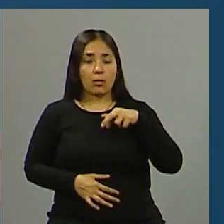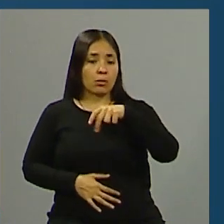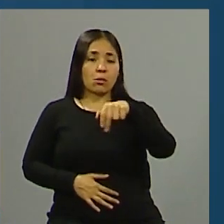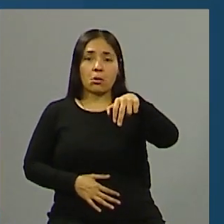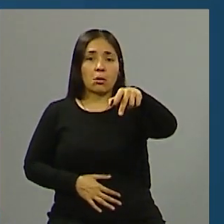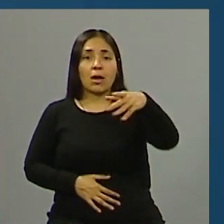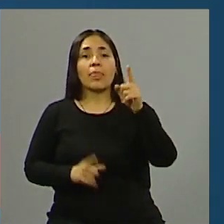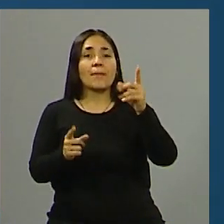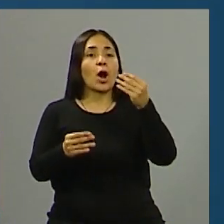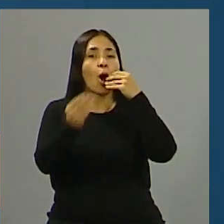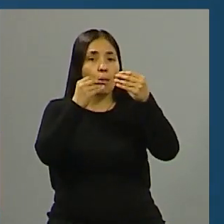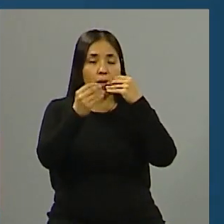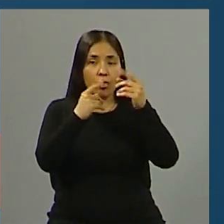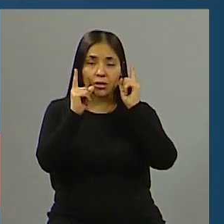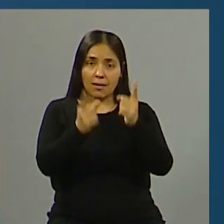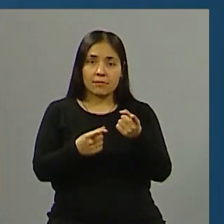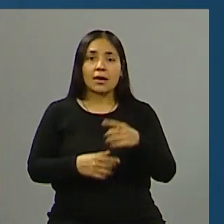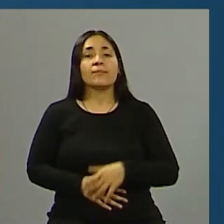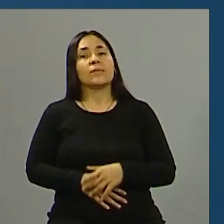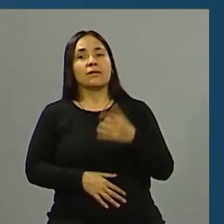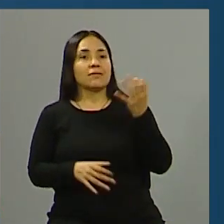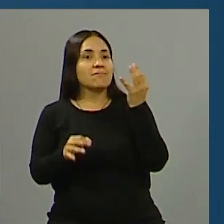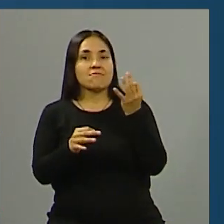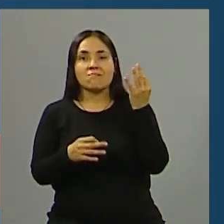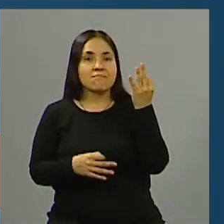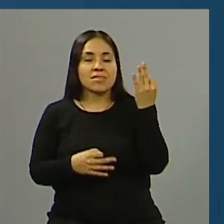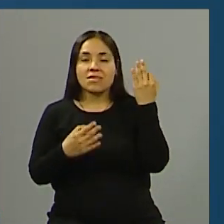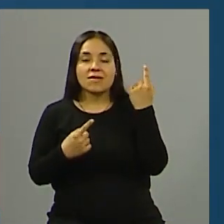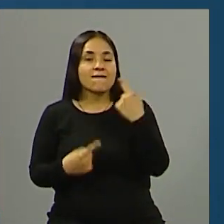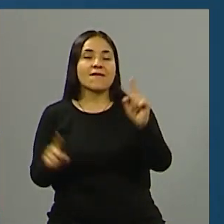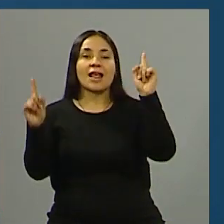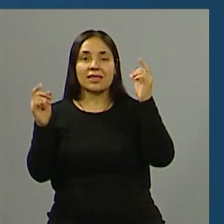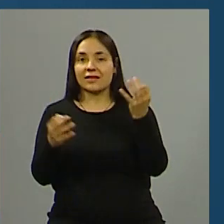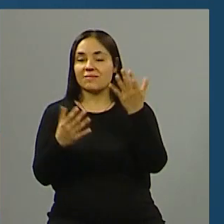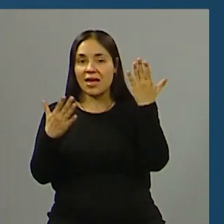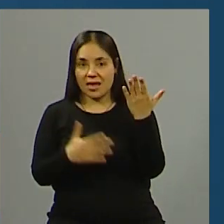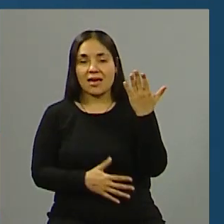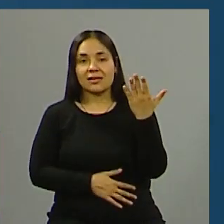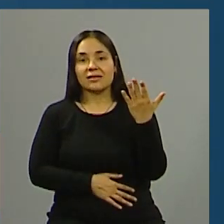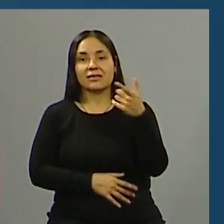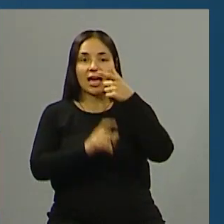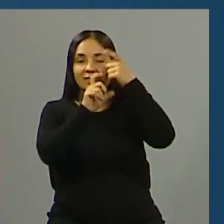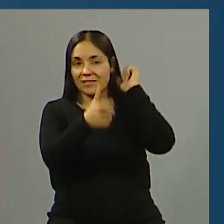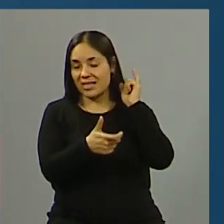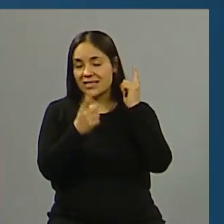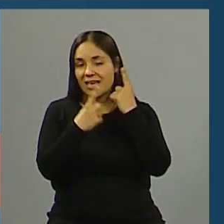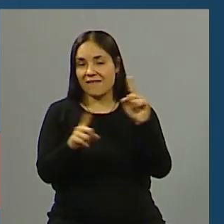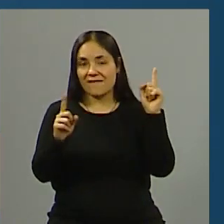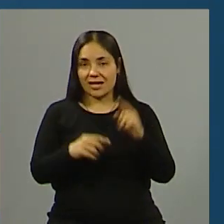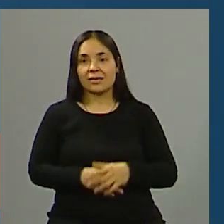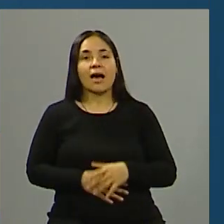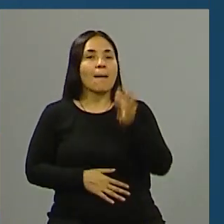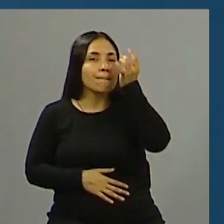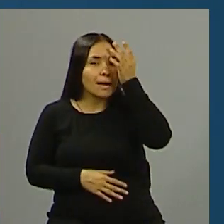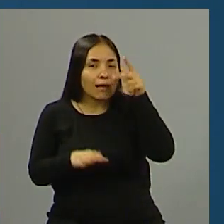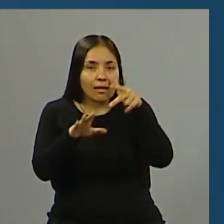coche comedor. Es una experiencia diferente al micro, ¿no? Sin duda. Luciano, ¿cómo es? Perdón,